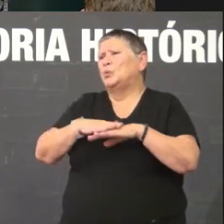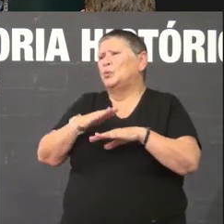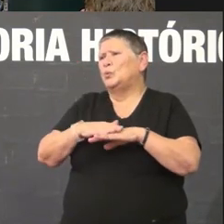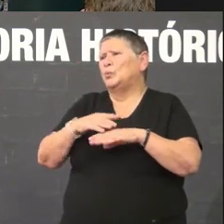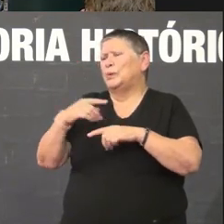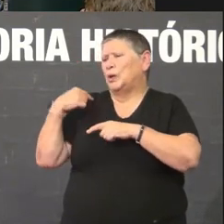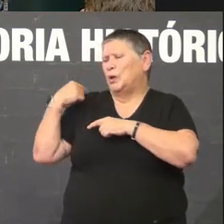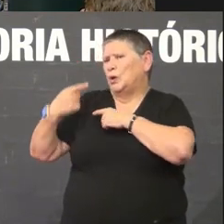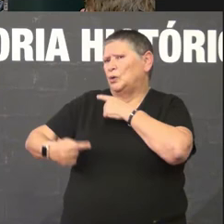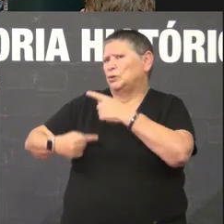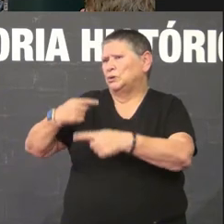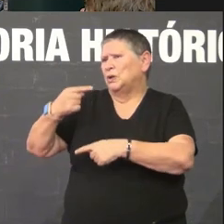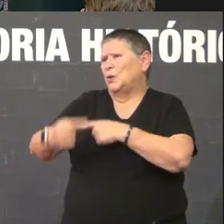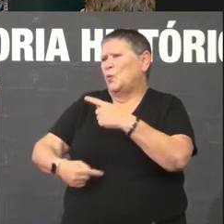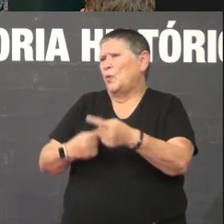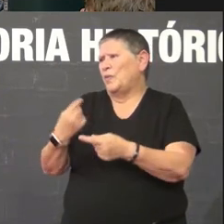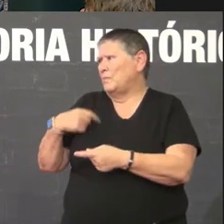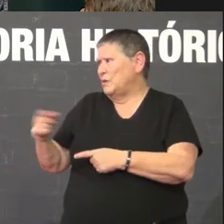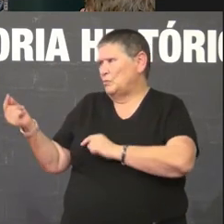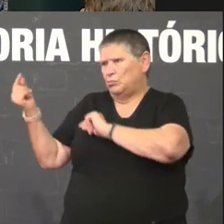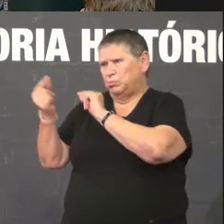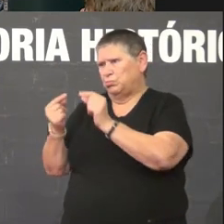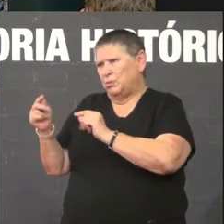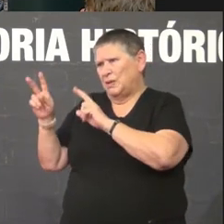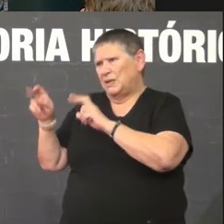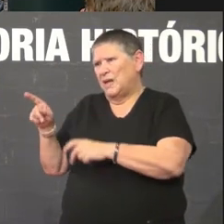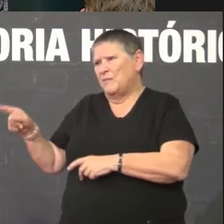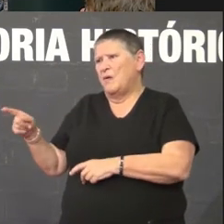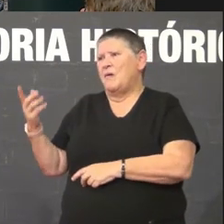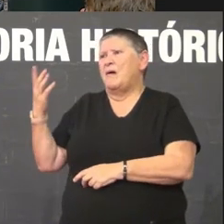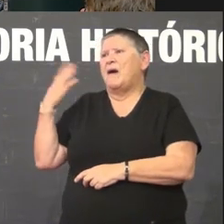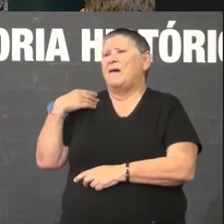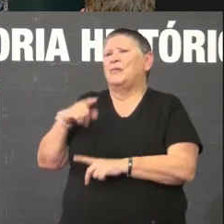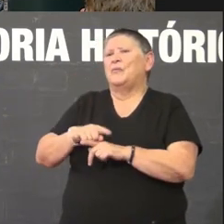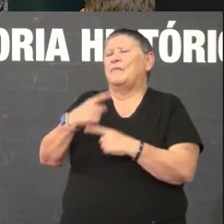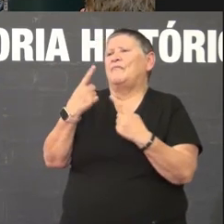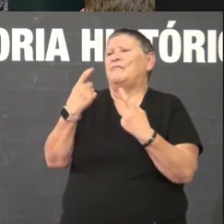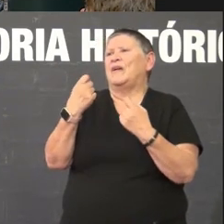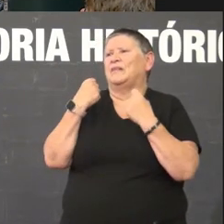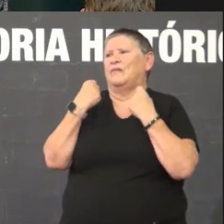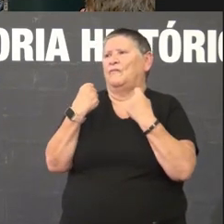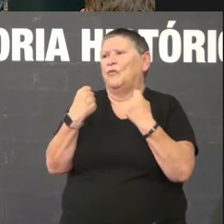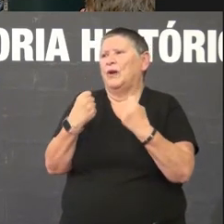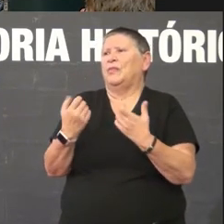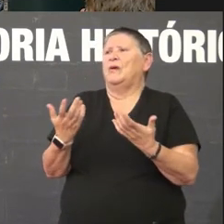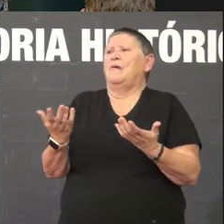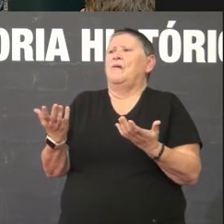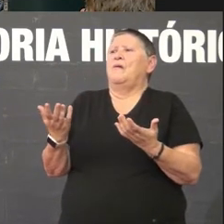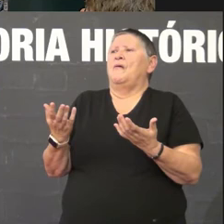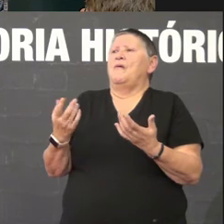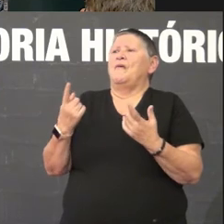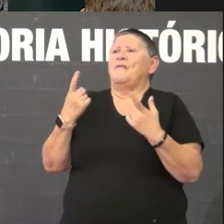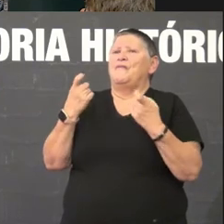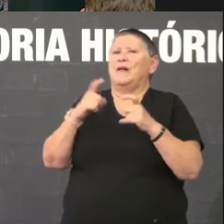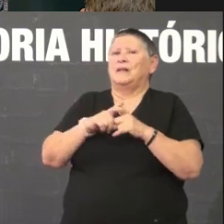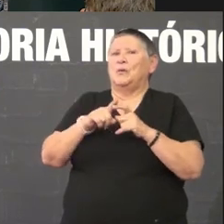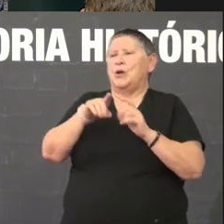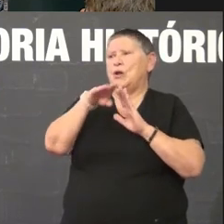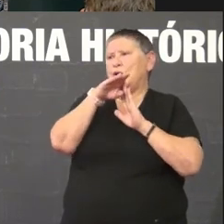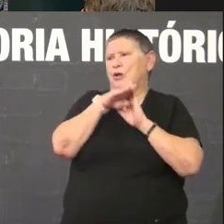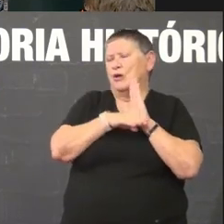falando últimamente, non? De esa, quizás, esa falta de forza, esa falta de convicción,